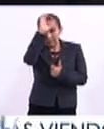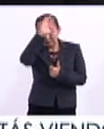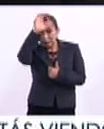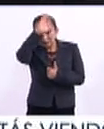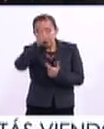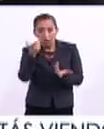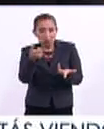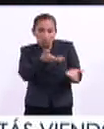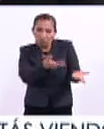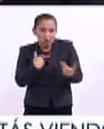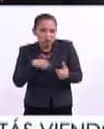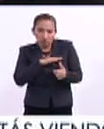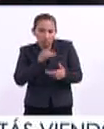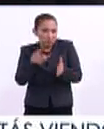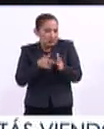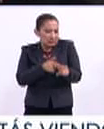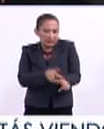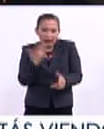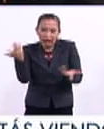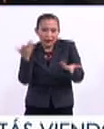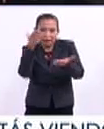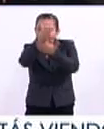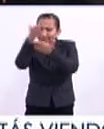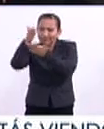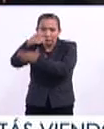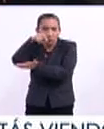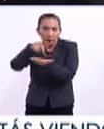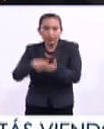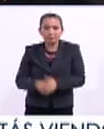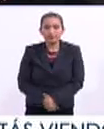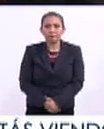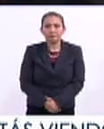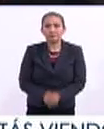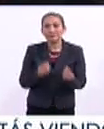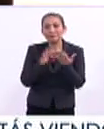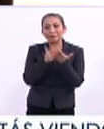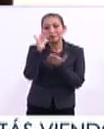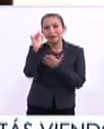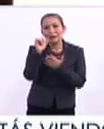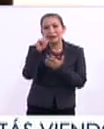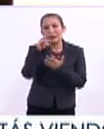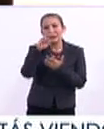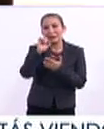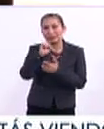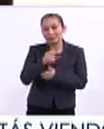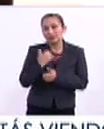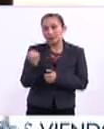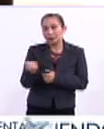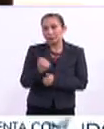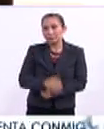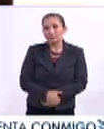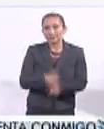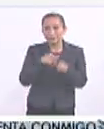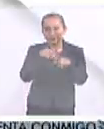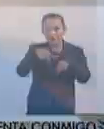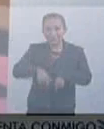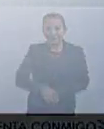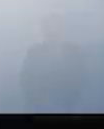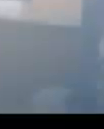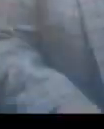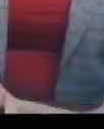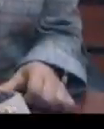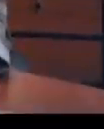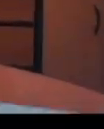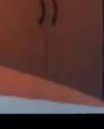y ahí estamos, nosotros vamos a seguir haciéndolo. O sea que... De acuerdo. Pues muchas gracias, Andrés, y mucha suerte. Seguimos aquí.